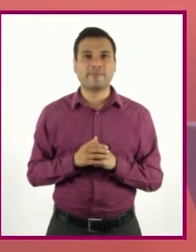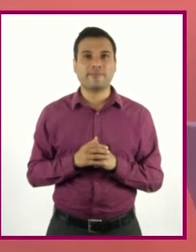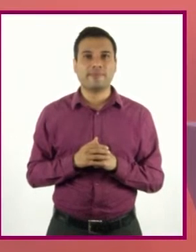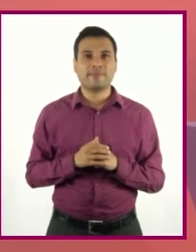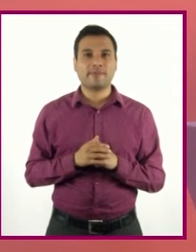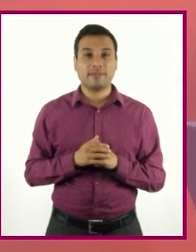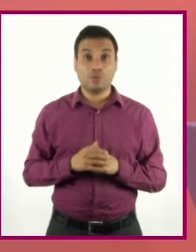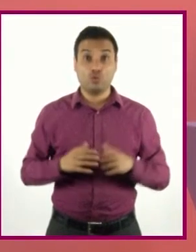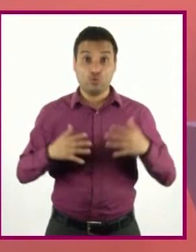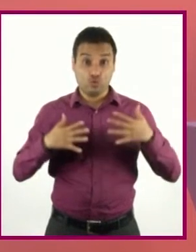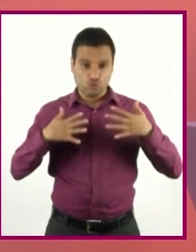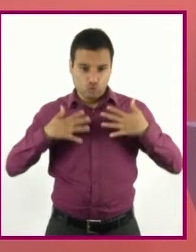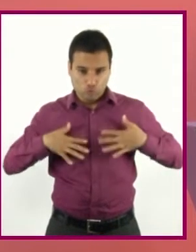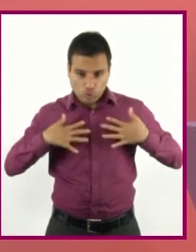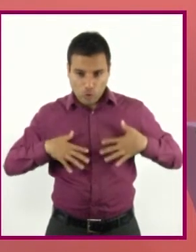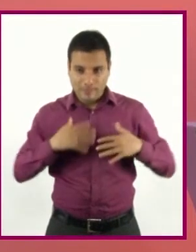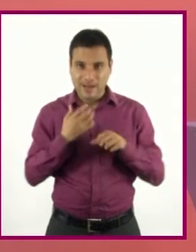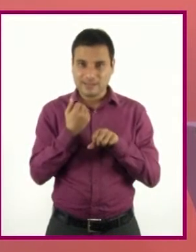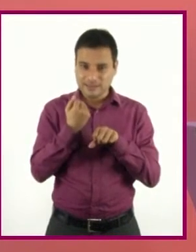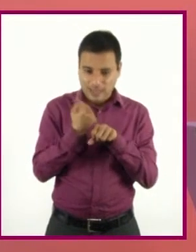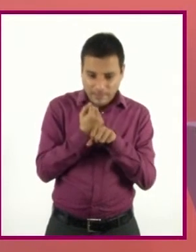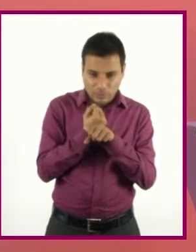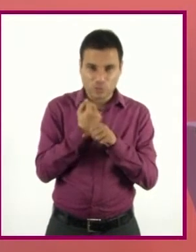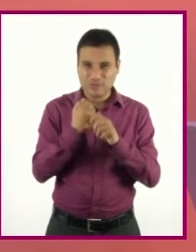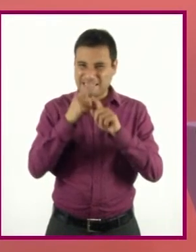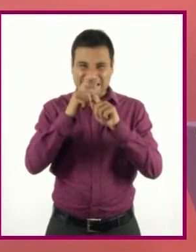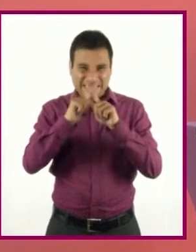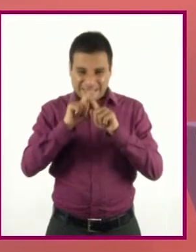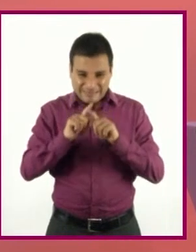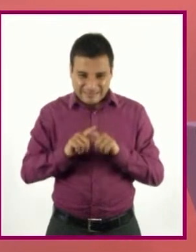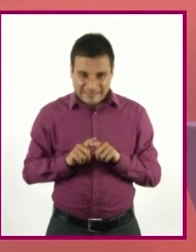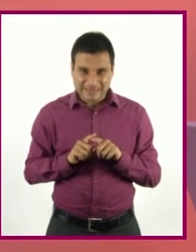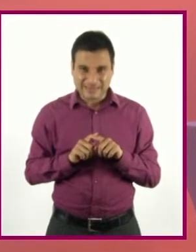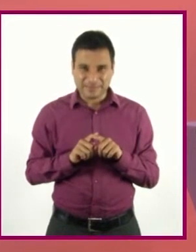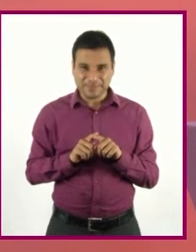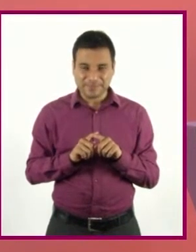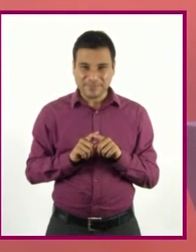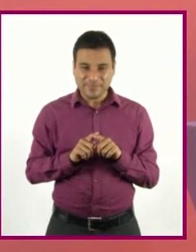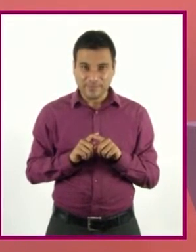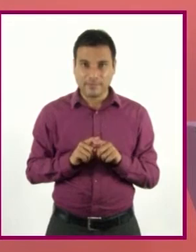las prendas que utilizan las personas que trabajan en cocinas